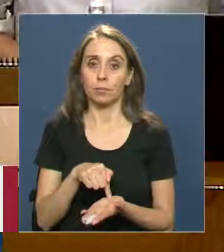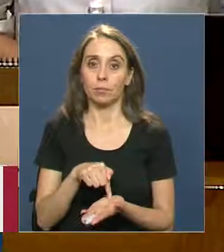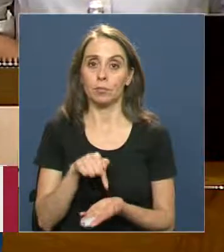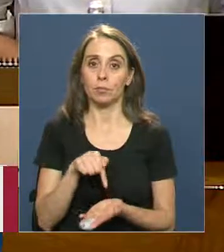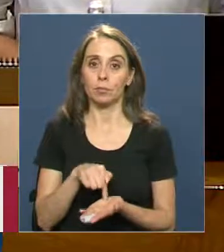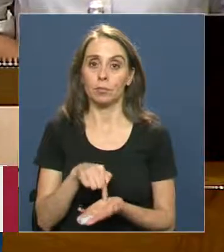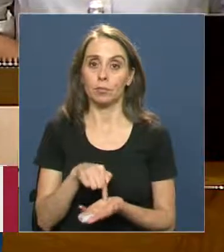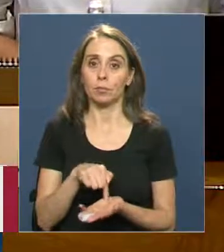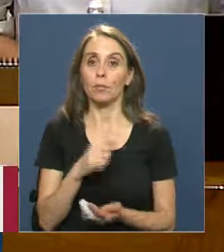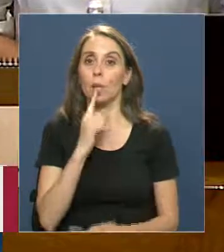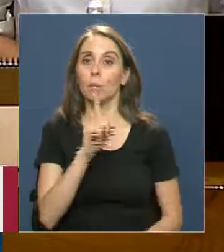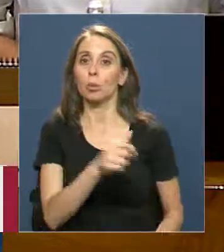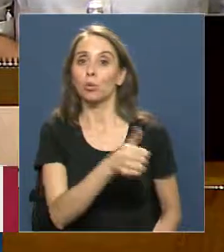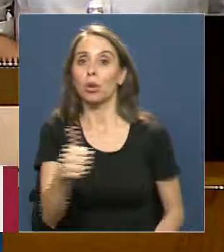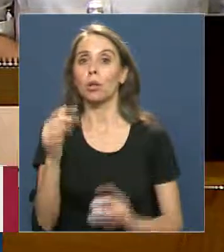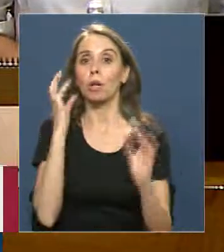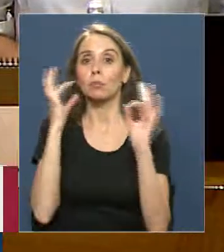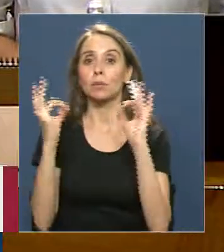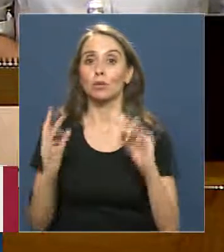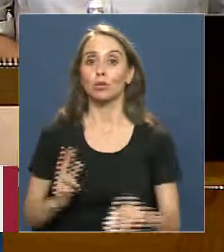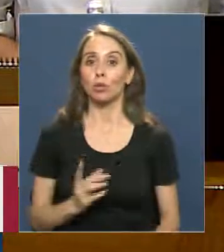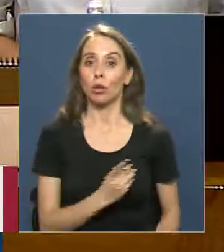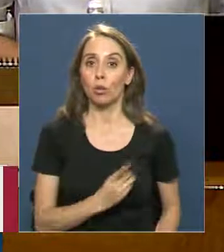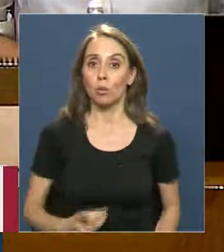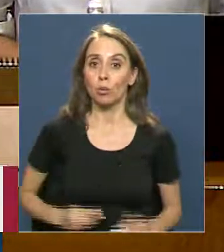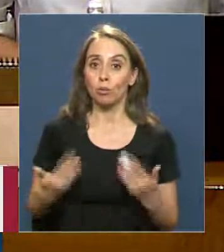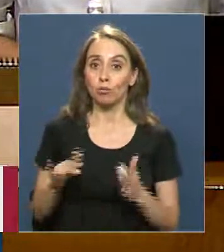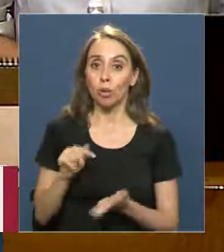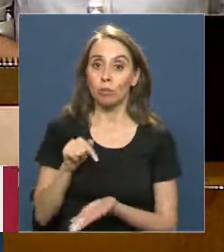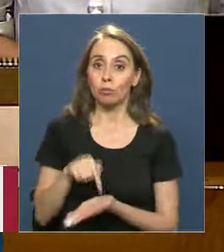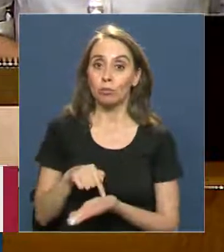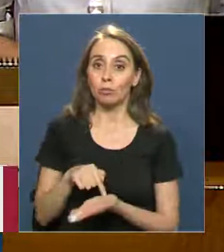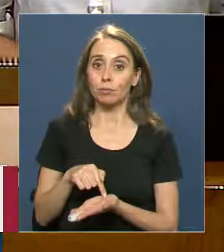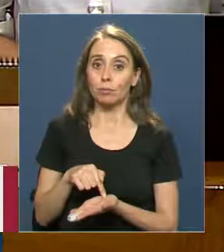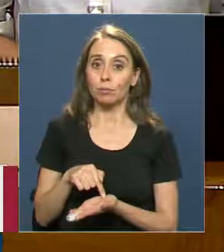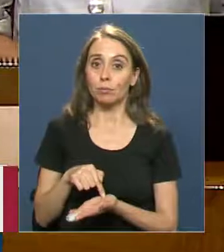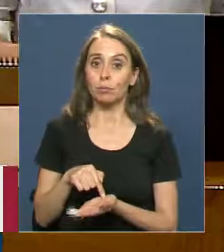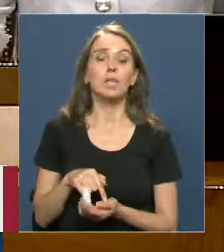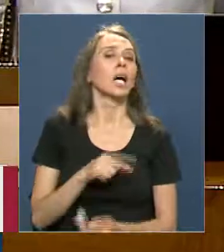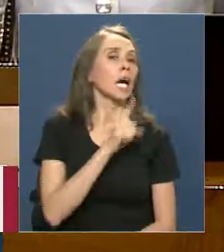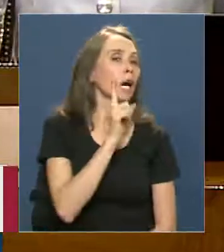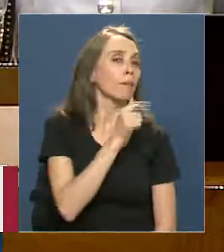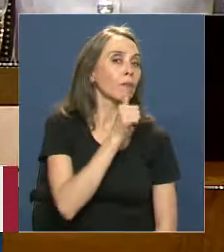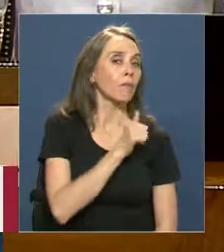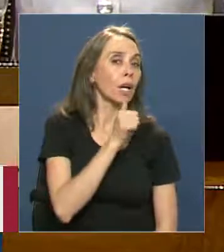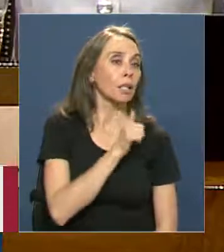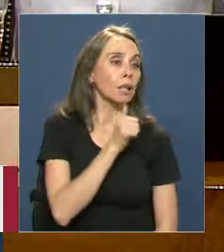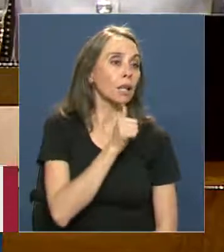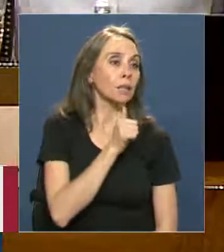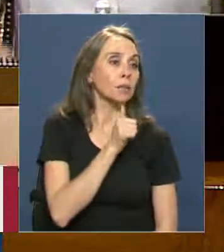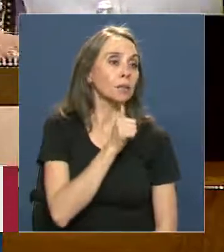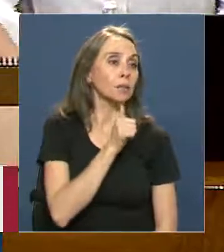En votación. Han votado todas las señoras y señores diputados. ¿Qué falta?